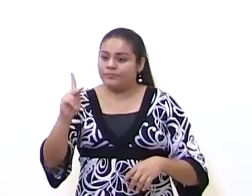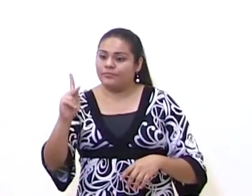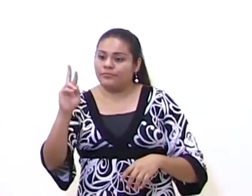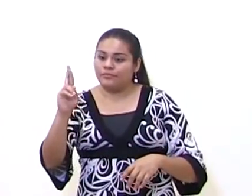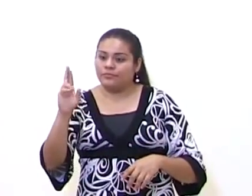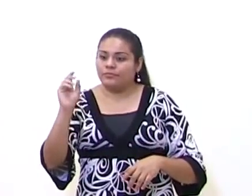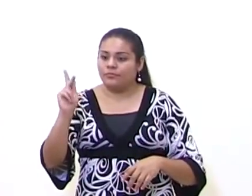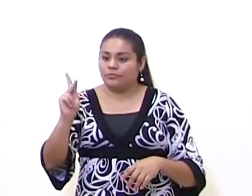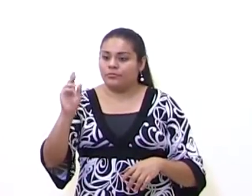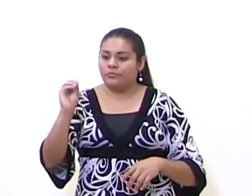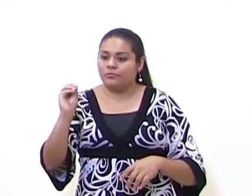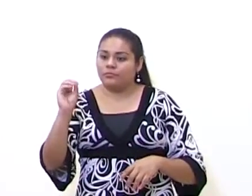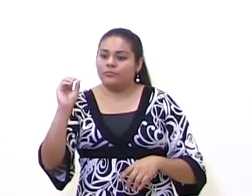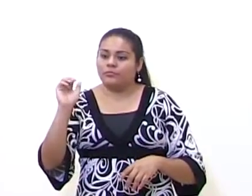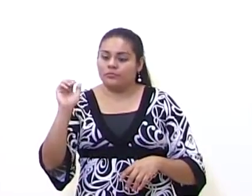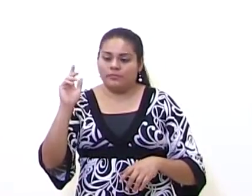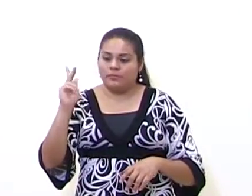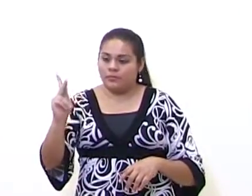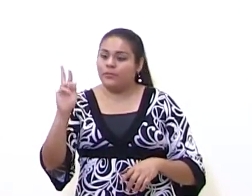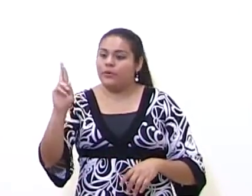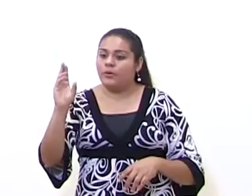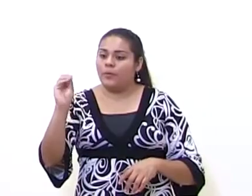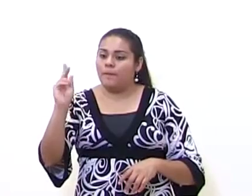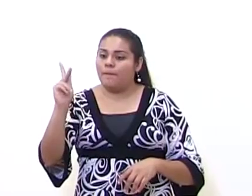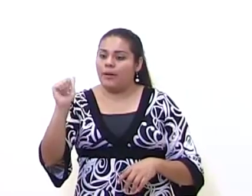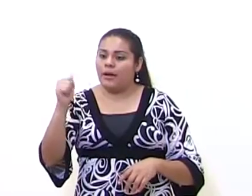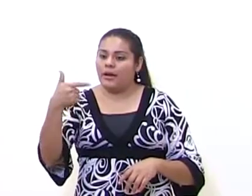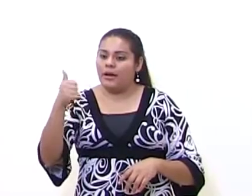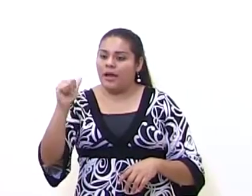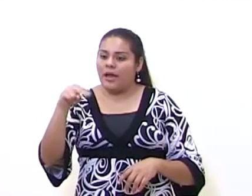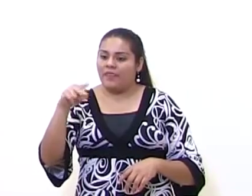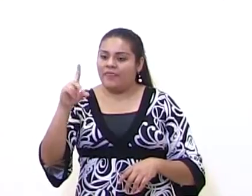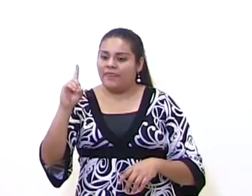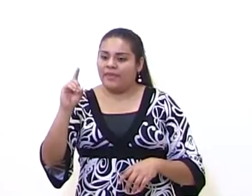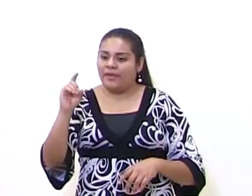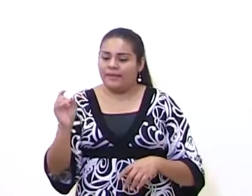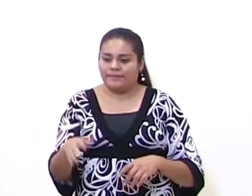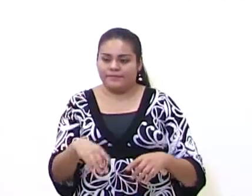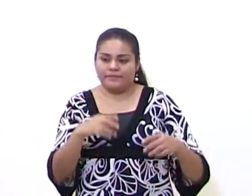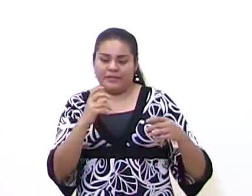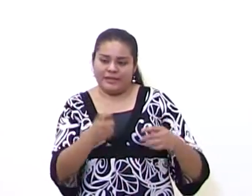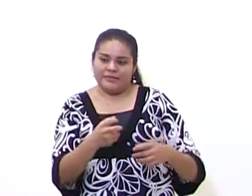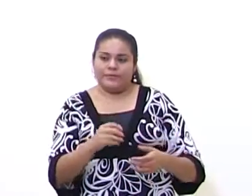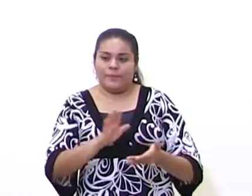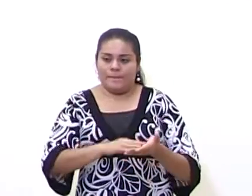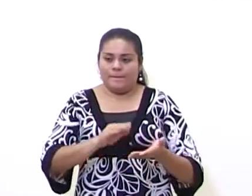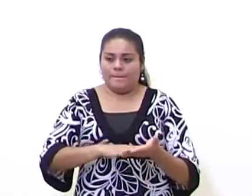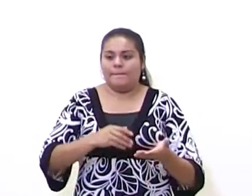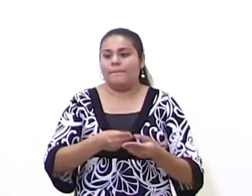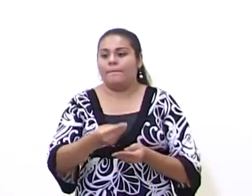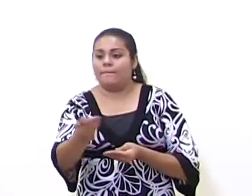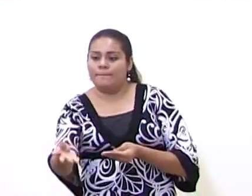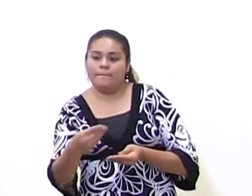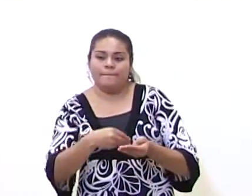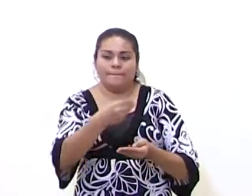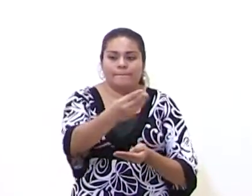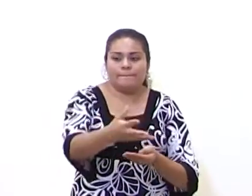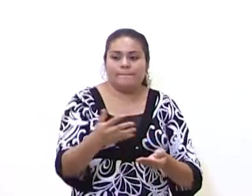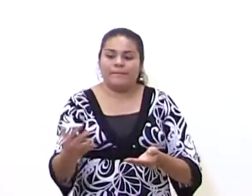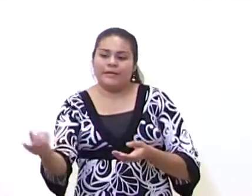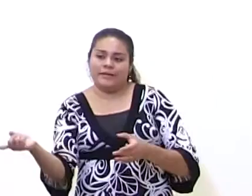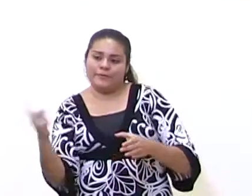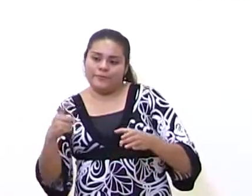Y dijimos que publicidad se va a emplear más en las empresas para vender, mientras que